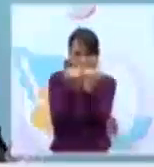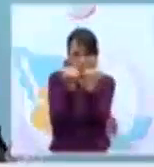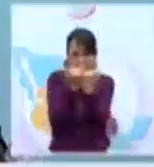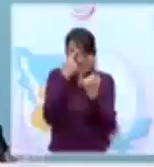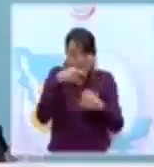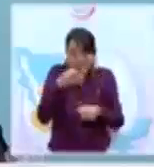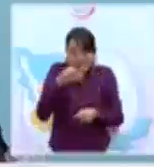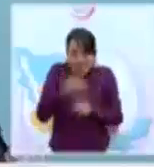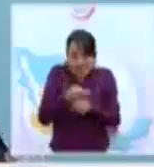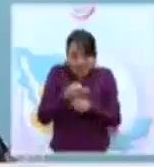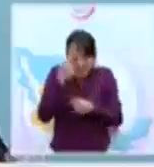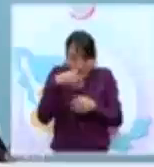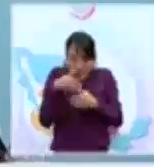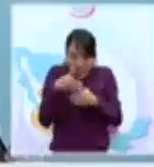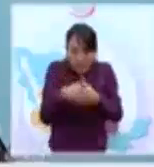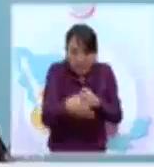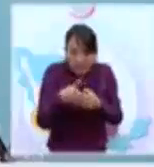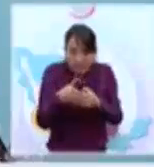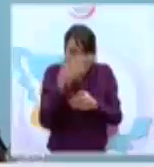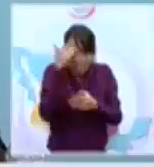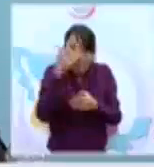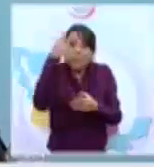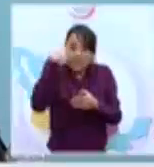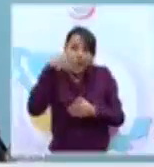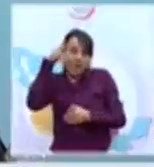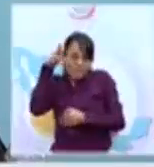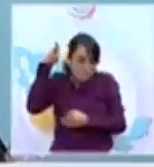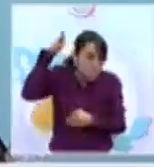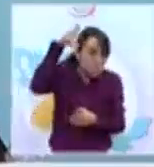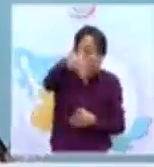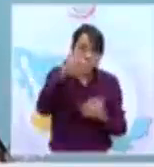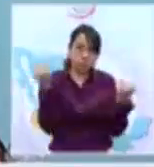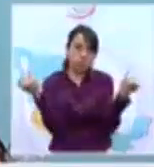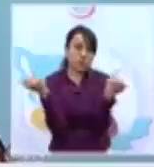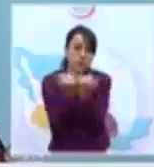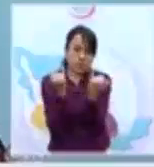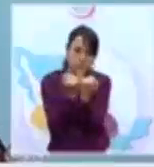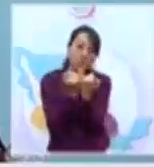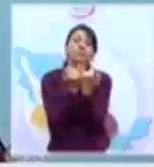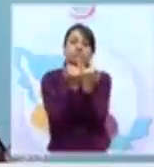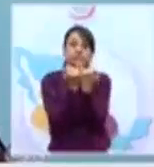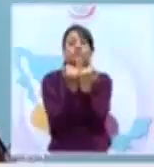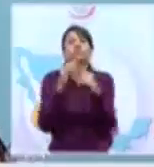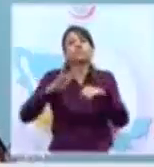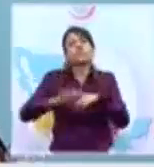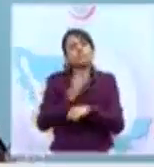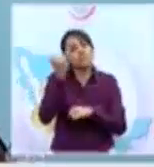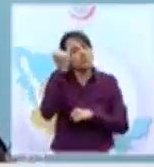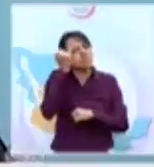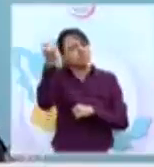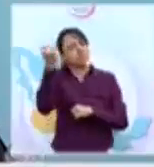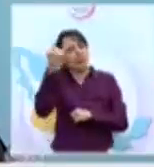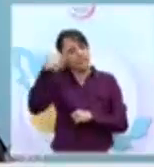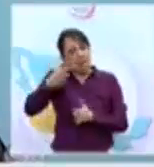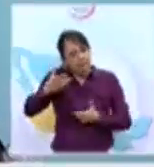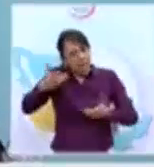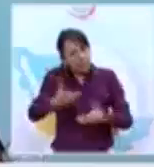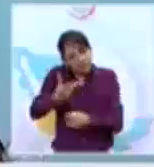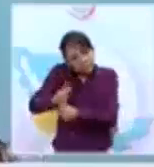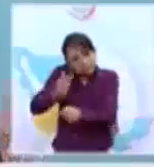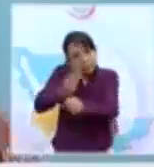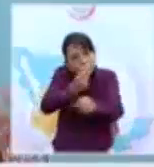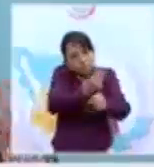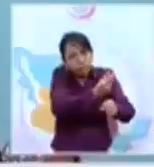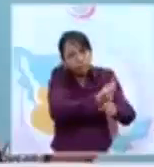¿no? Porque la verdad es que también con los mecanismos que se tienen es muy complicado